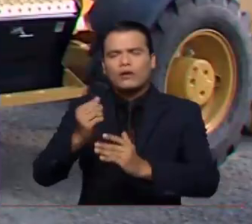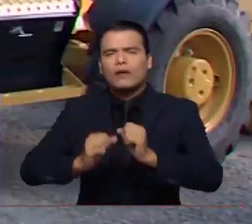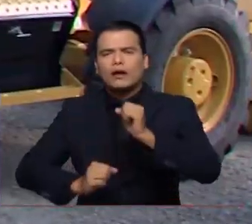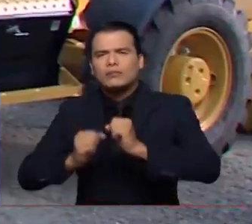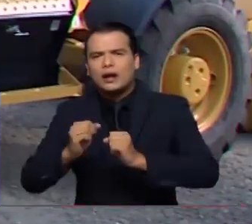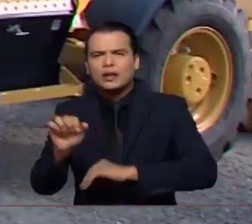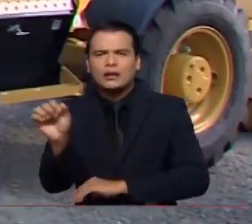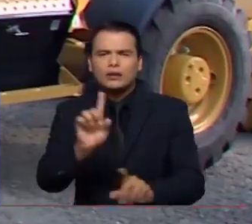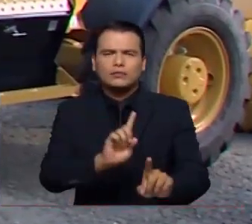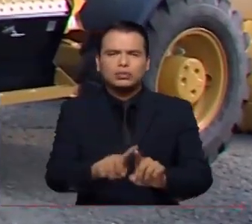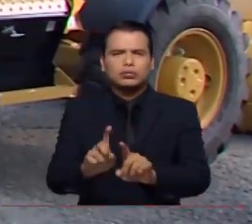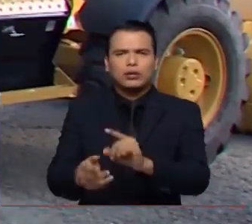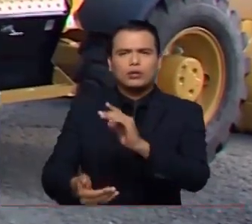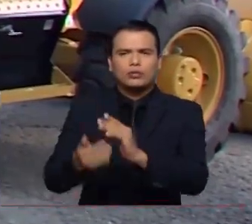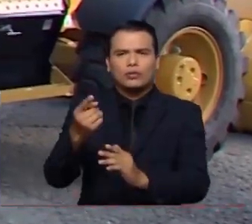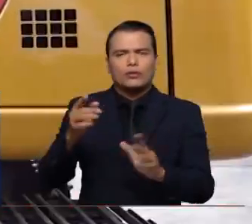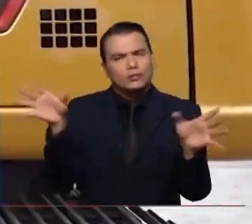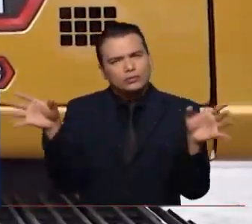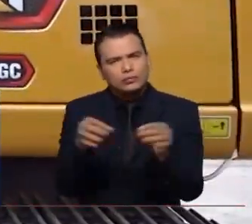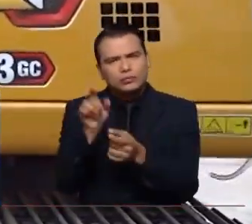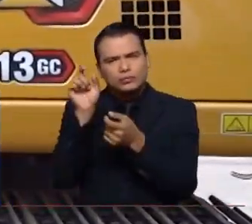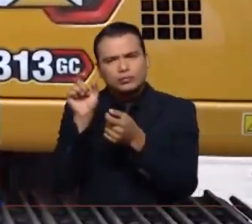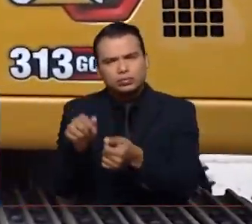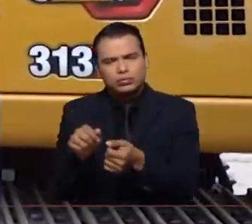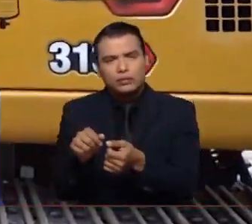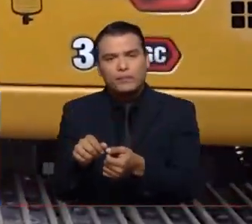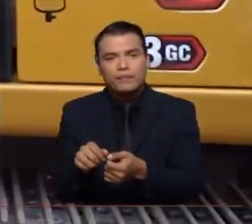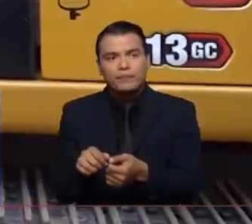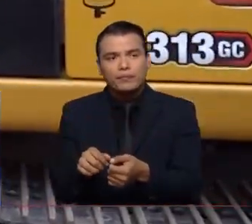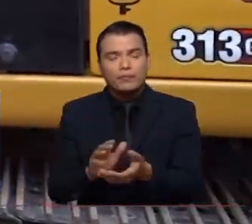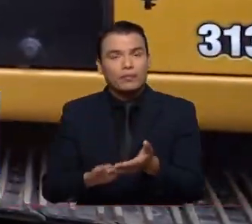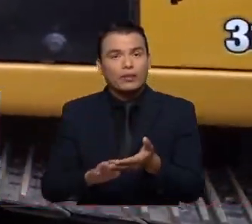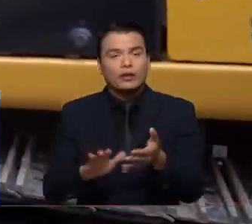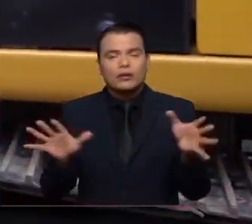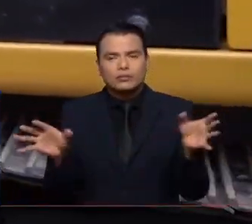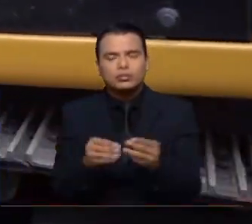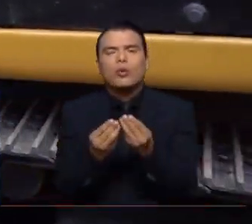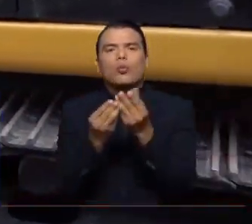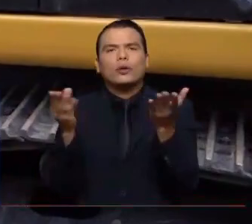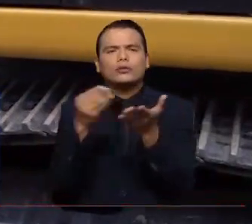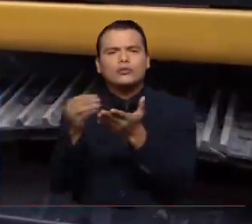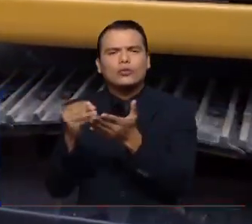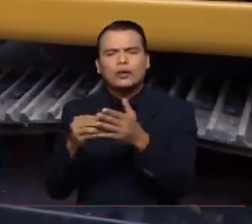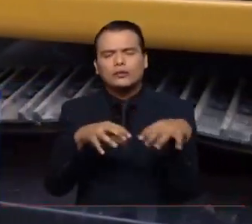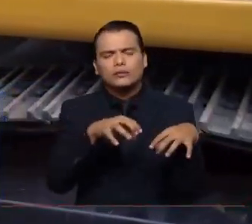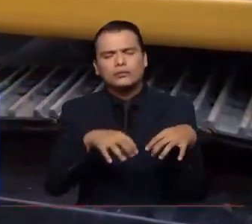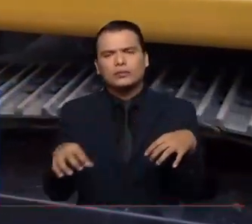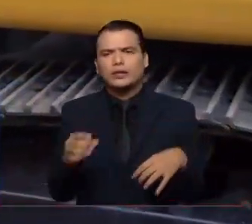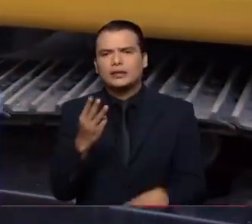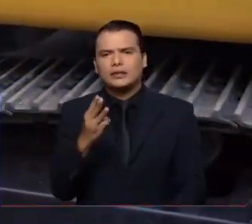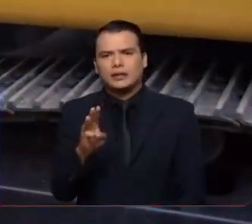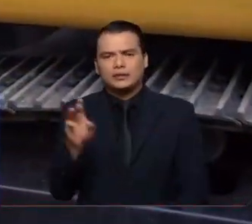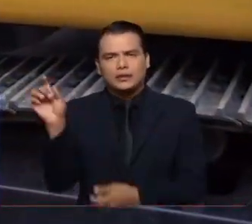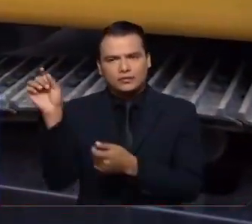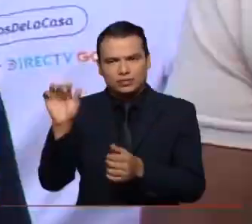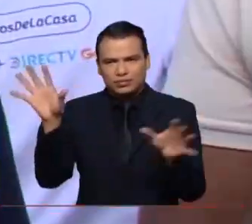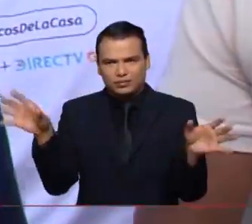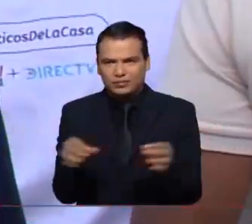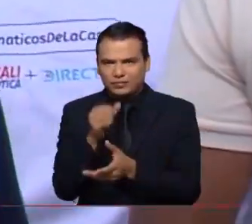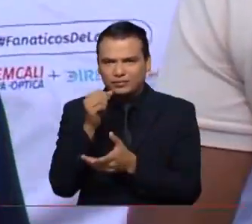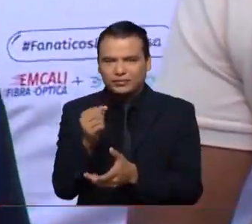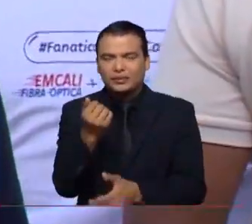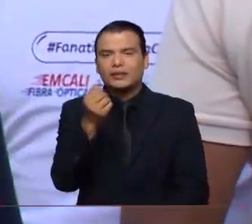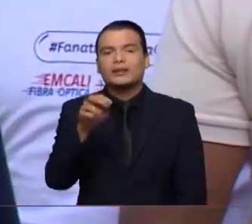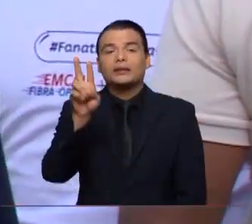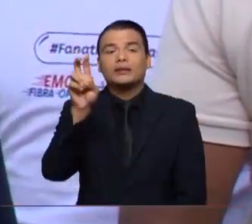y vehículos de carga. En total, son 13 que hacen parte de la primera fase. Es una inversión aproximadamente de 17 millones de pesos